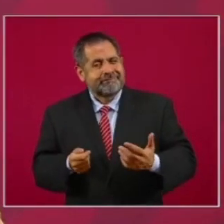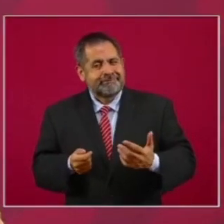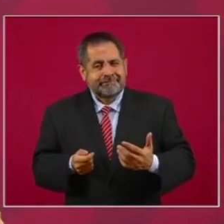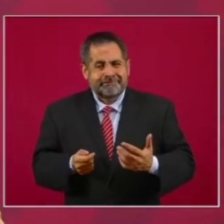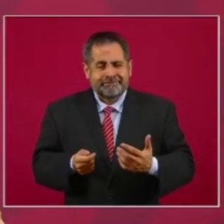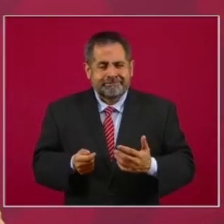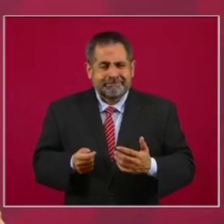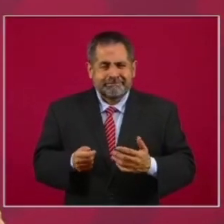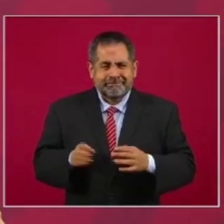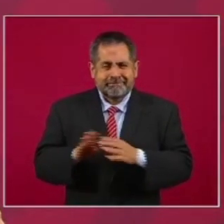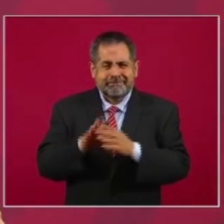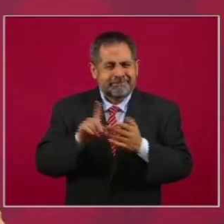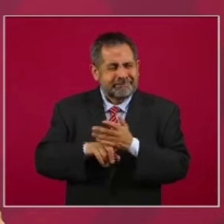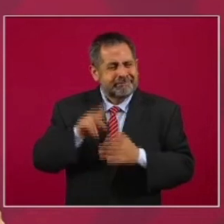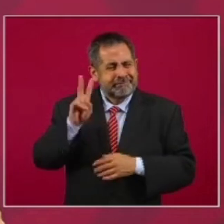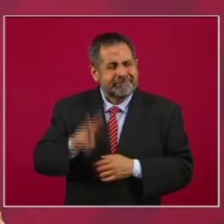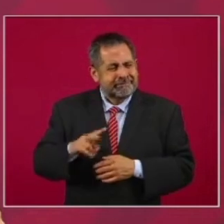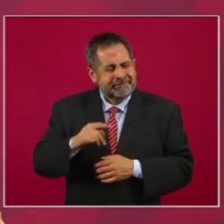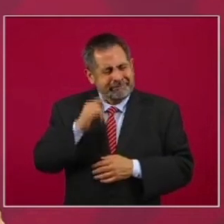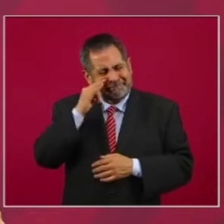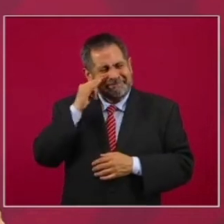Algo realmente indigno.